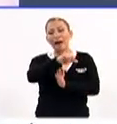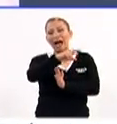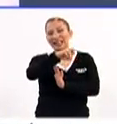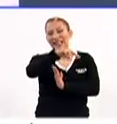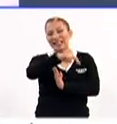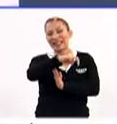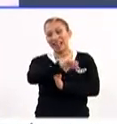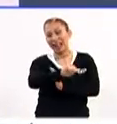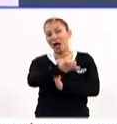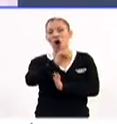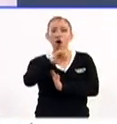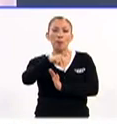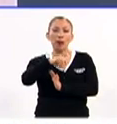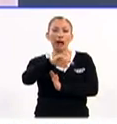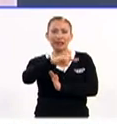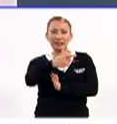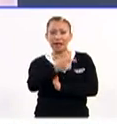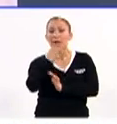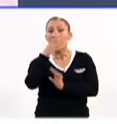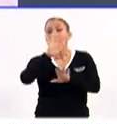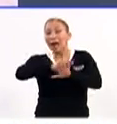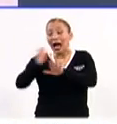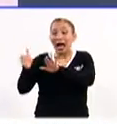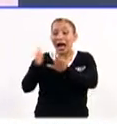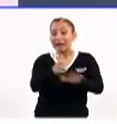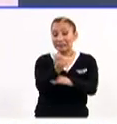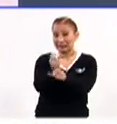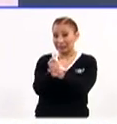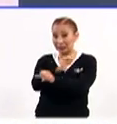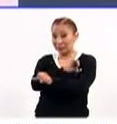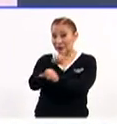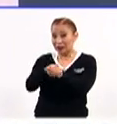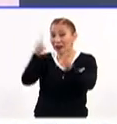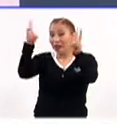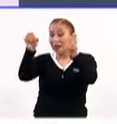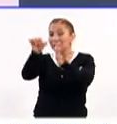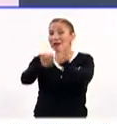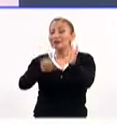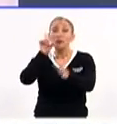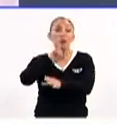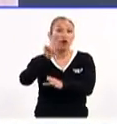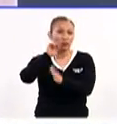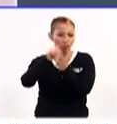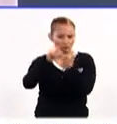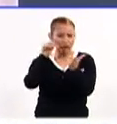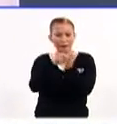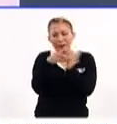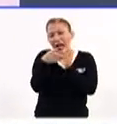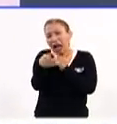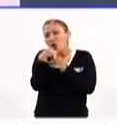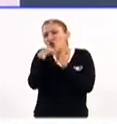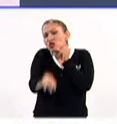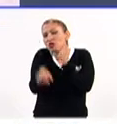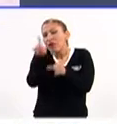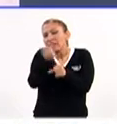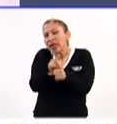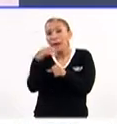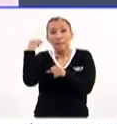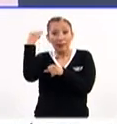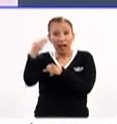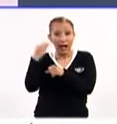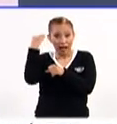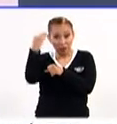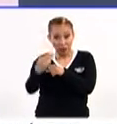Marina o la Malinche, pues vamos a seguir hablando de la serie de trabajos especiales sobre el mes de la mujer. Todavía estamos en los últimos días de